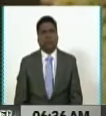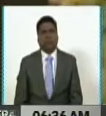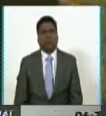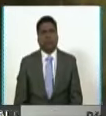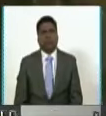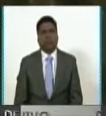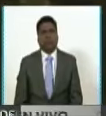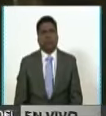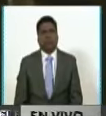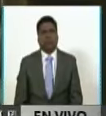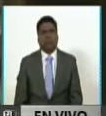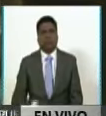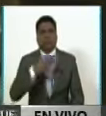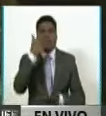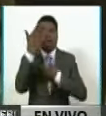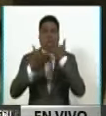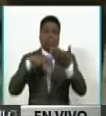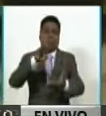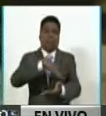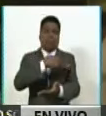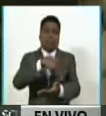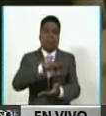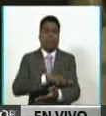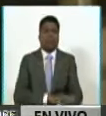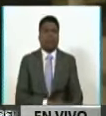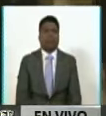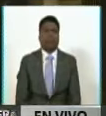Himno de la Federación.